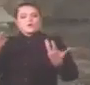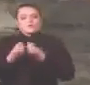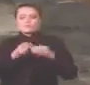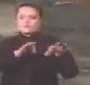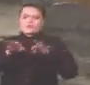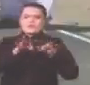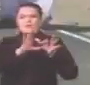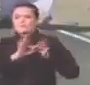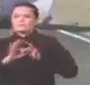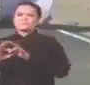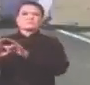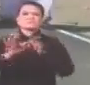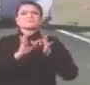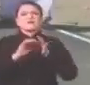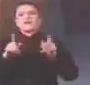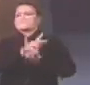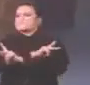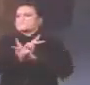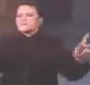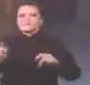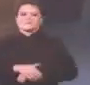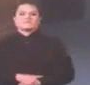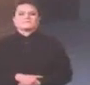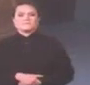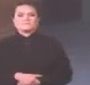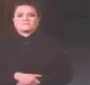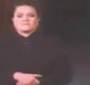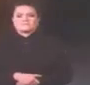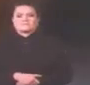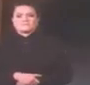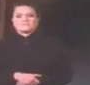Donde trabajamos armoniosamente de la mano con todos.